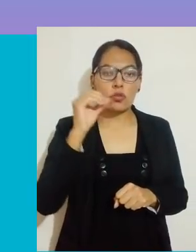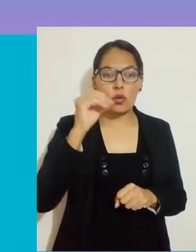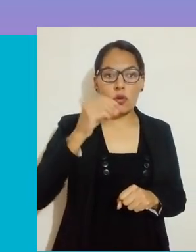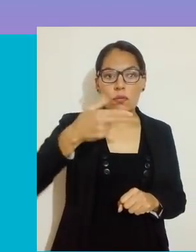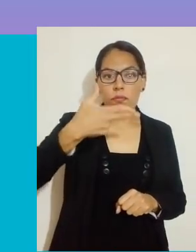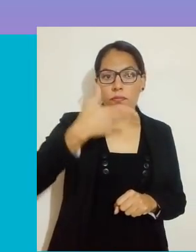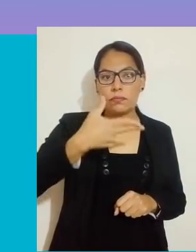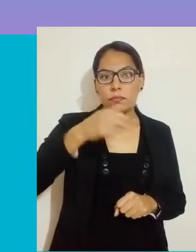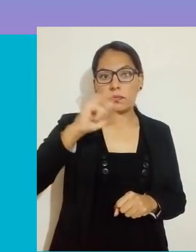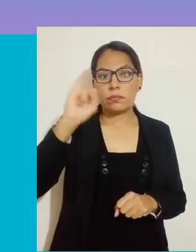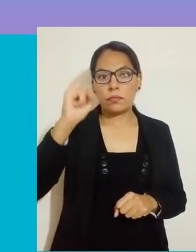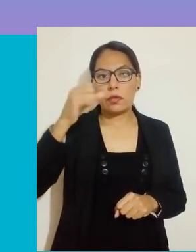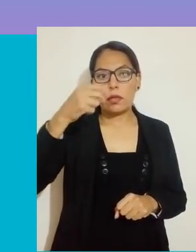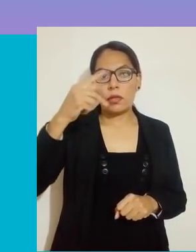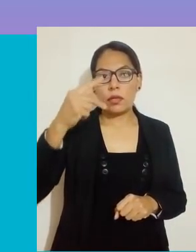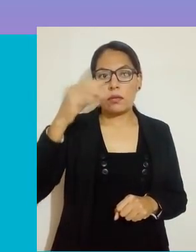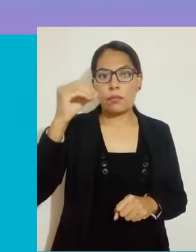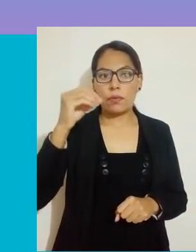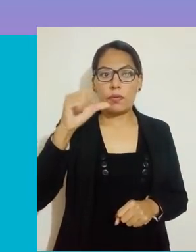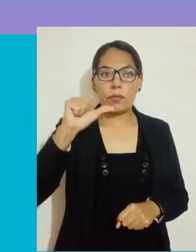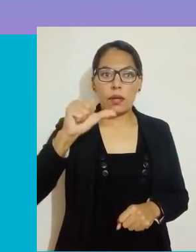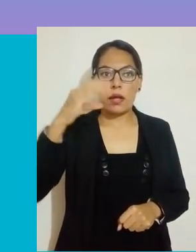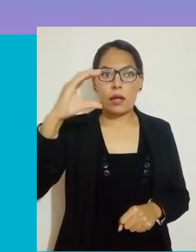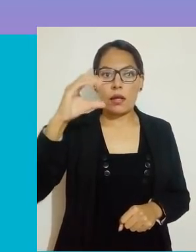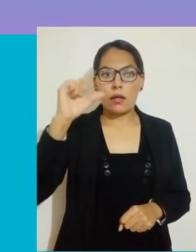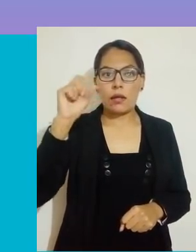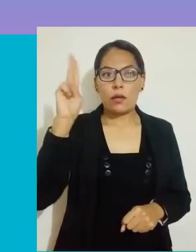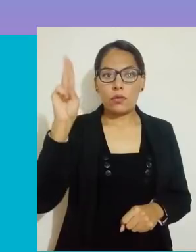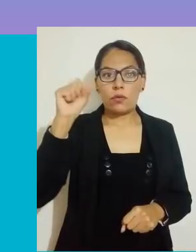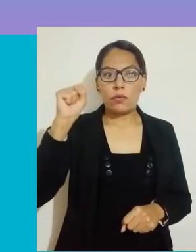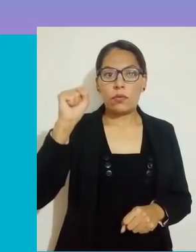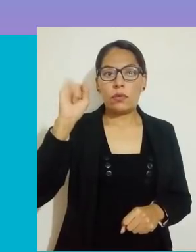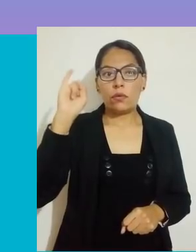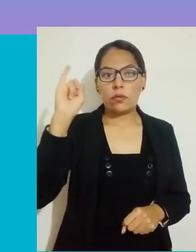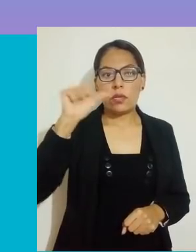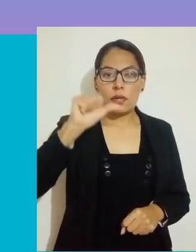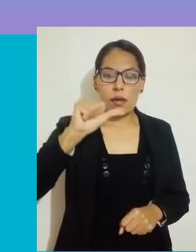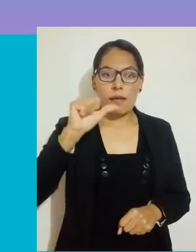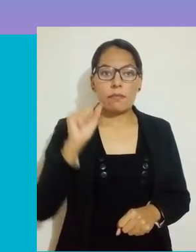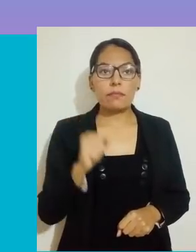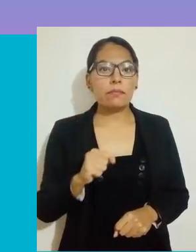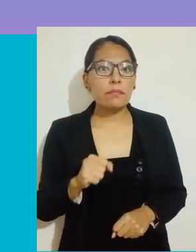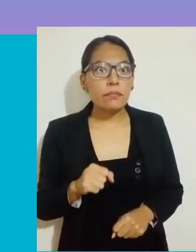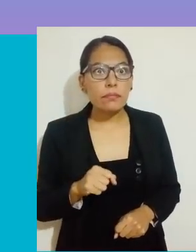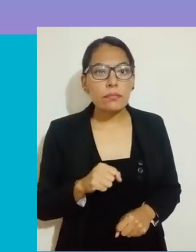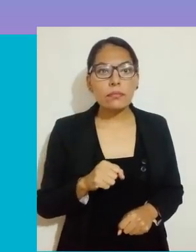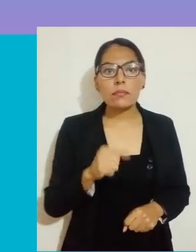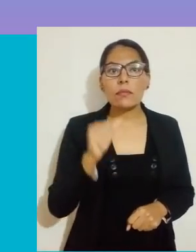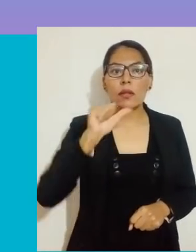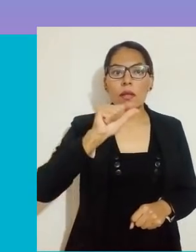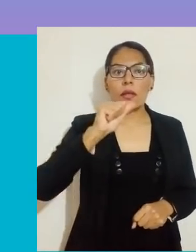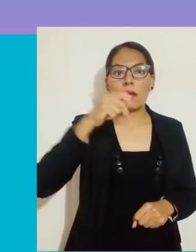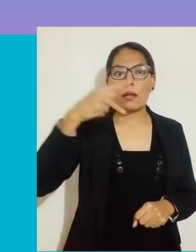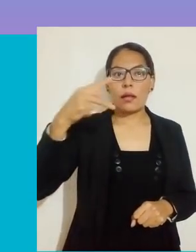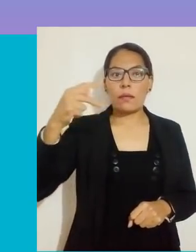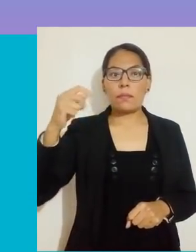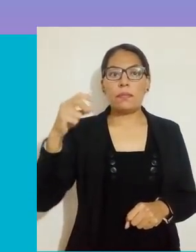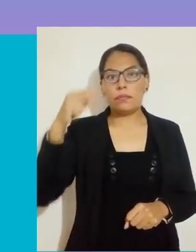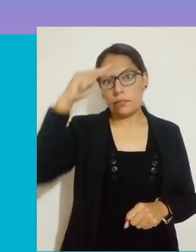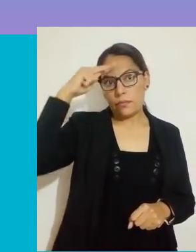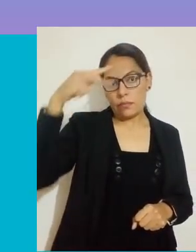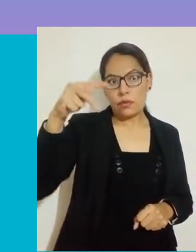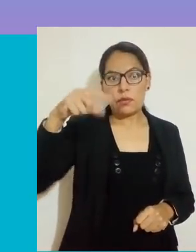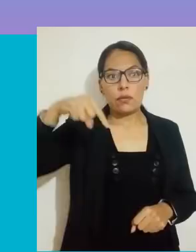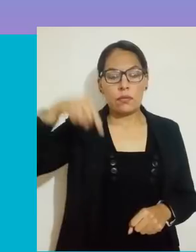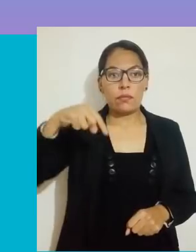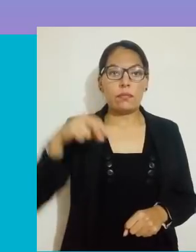estas aplicaciones. Dilo Enseñas, la cual es una app mexicana y que les ayuda a los niños sordos a iniciar